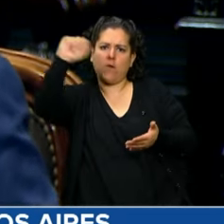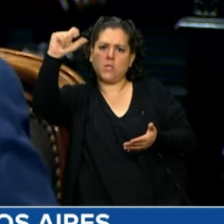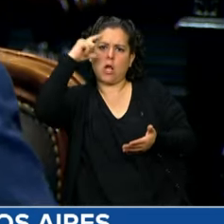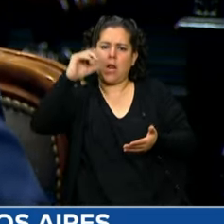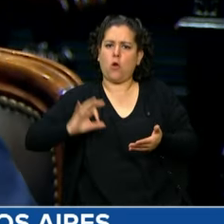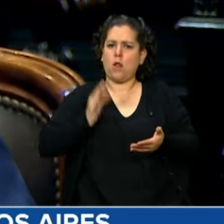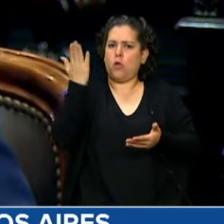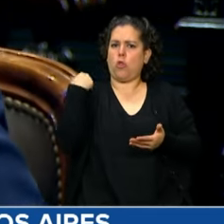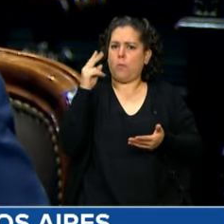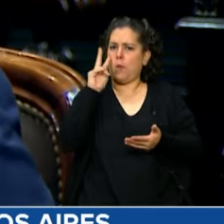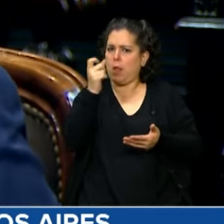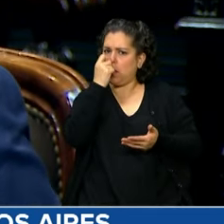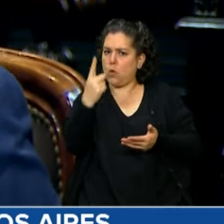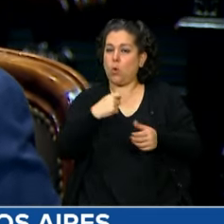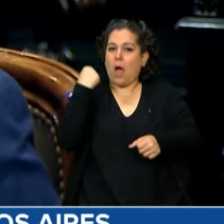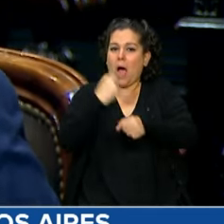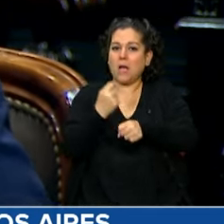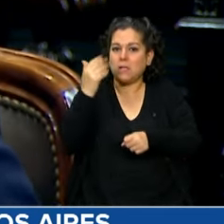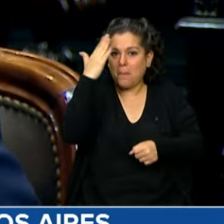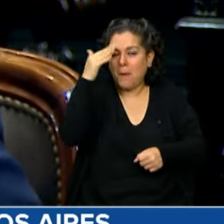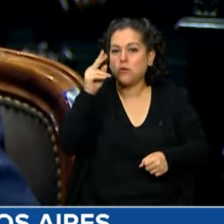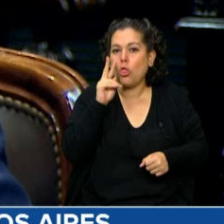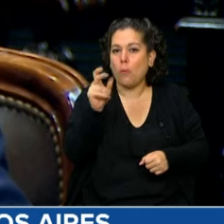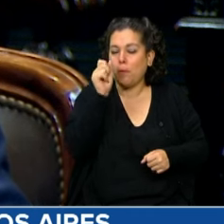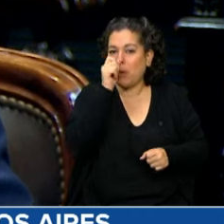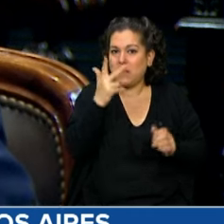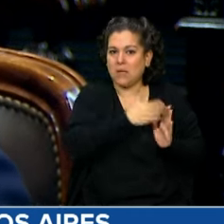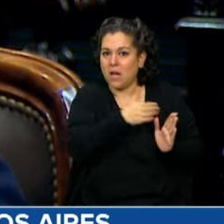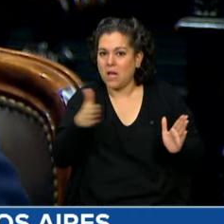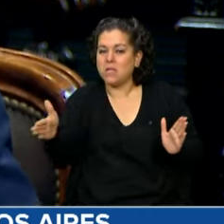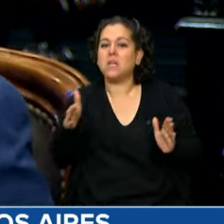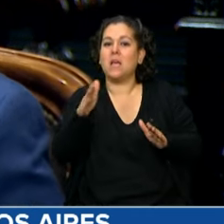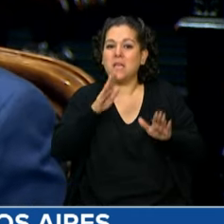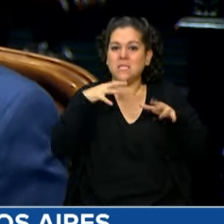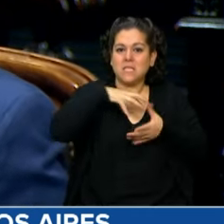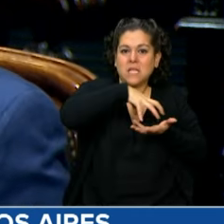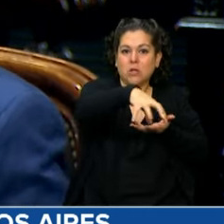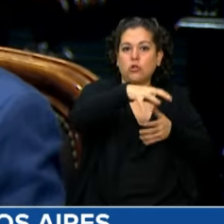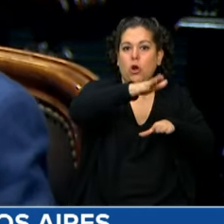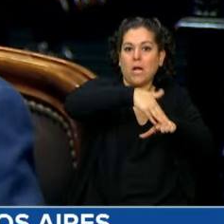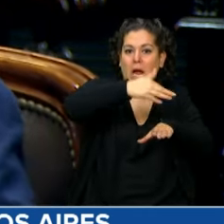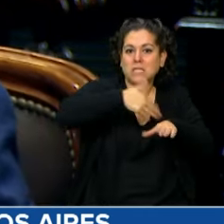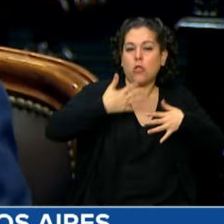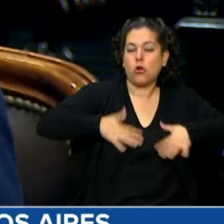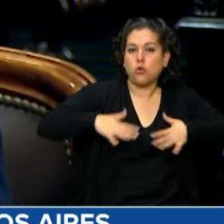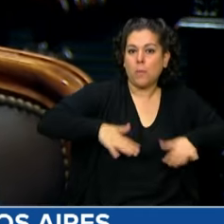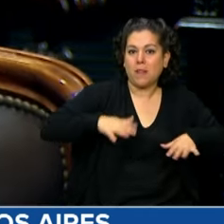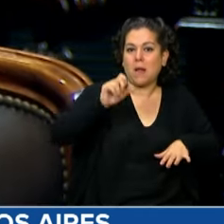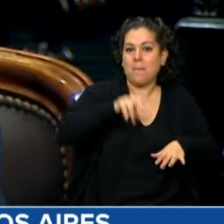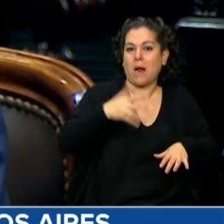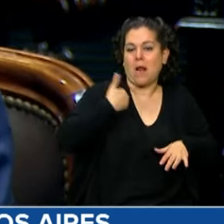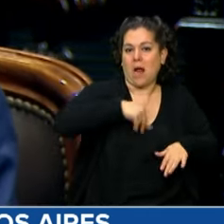21 a marzo del 23 fue en el sector calzado e indumentaria para los argentinos